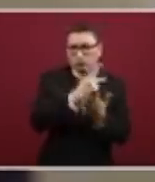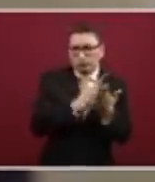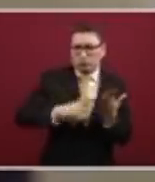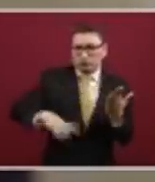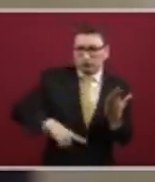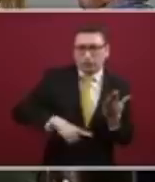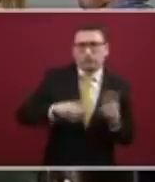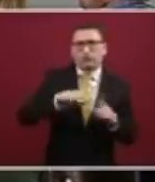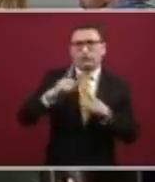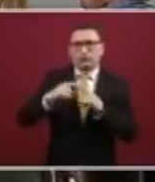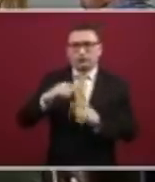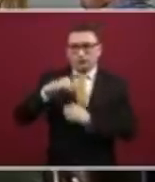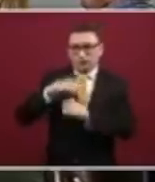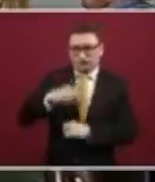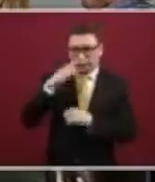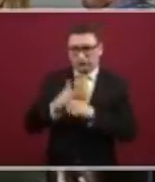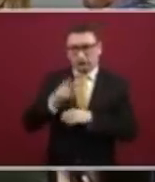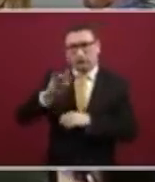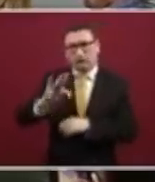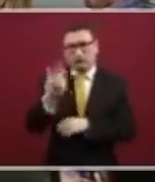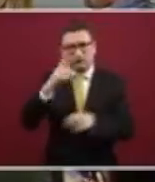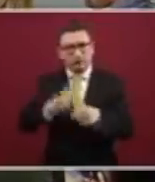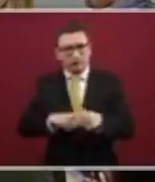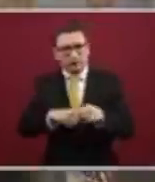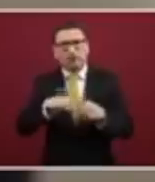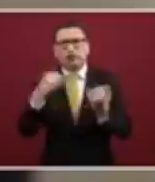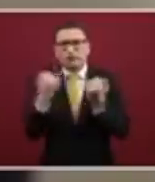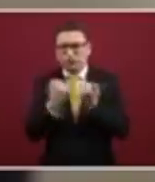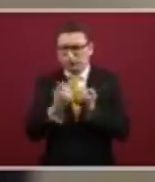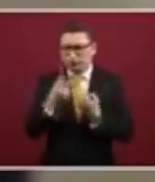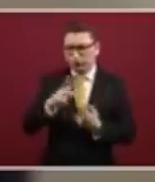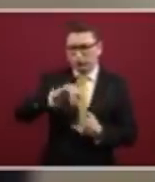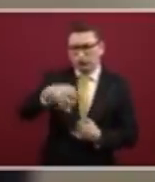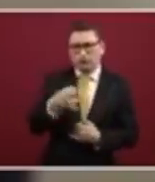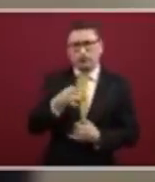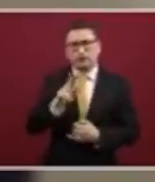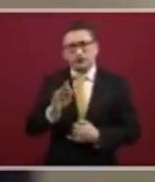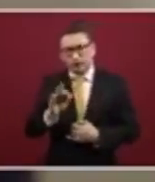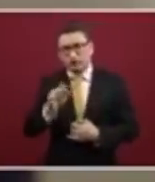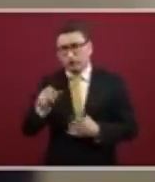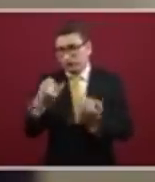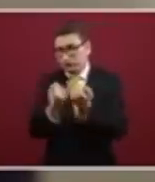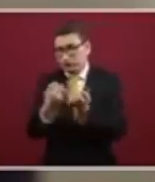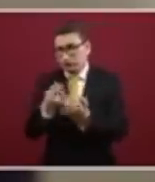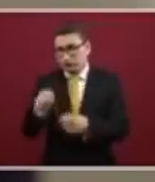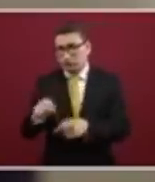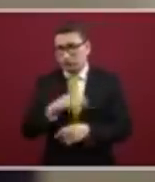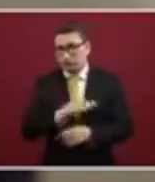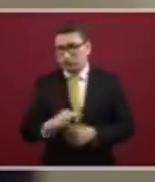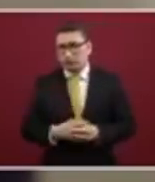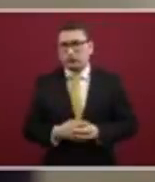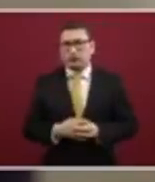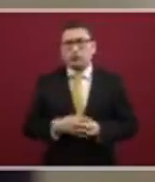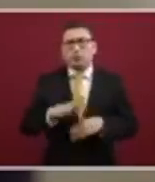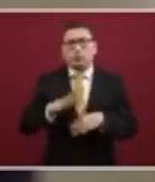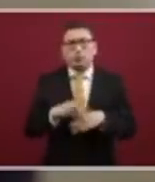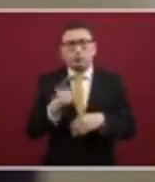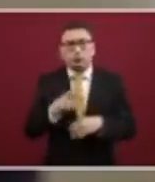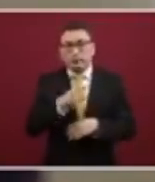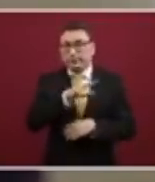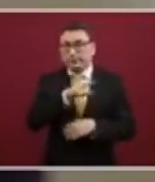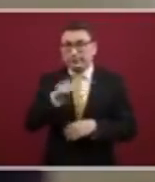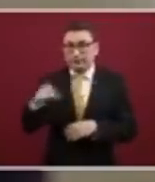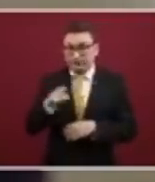federales, incluyendo a personal del Poder Judicial, para, por ser quienes deberían de